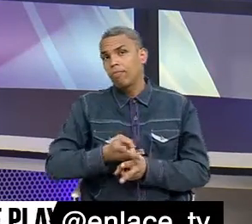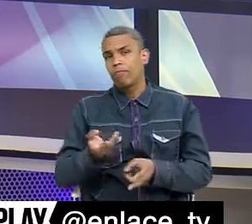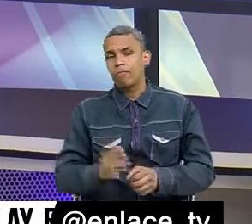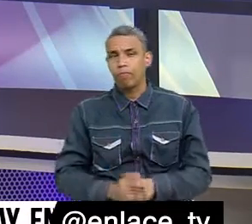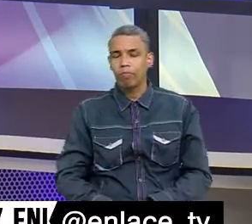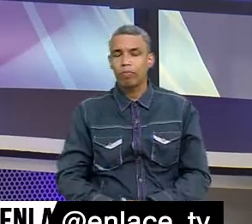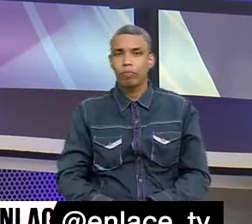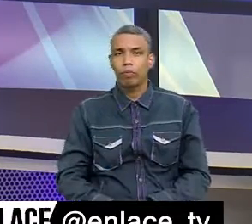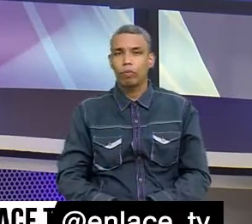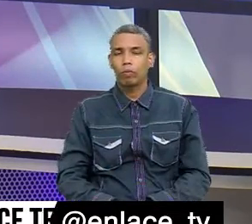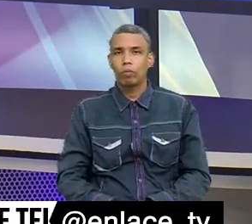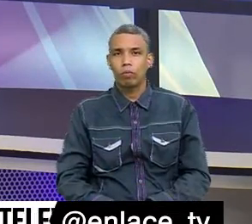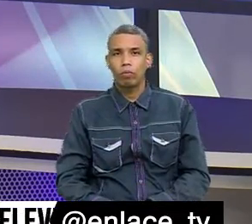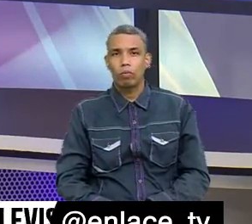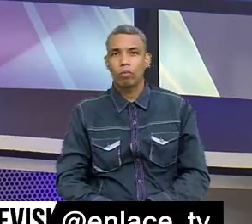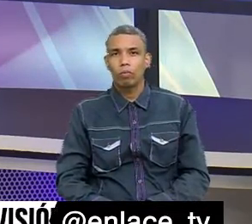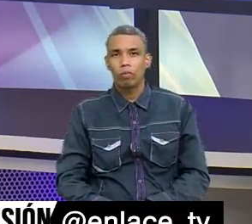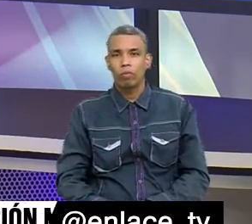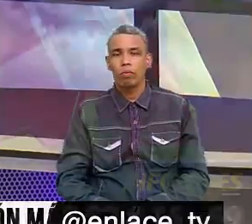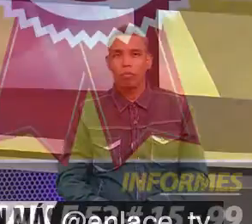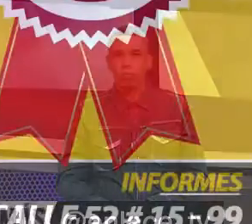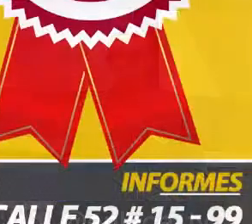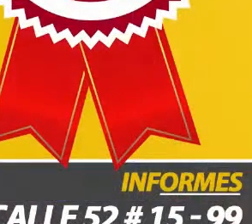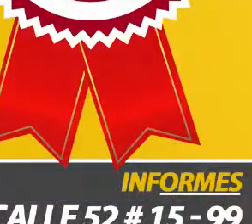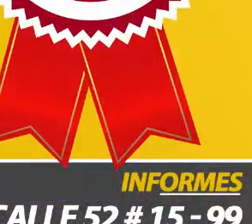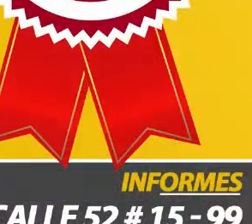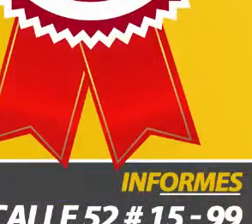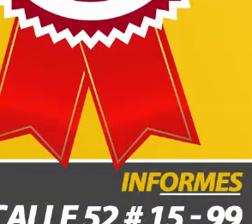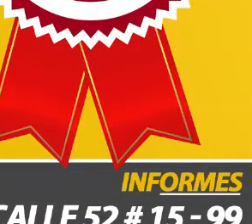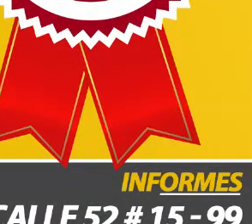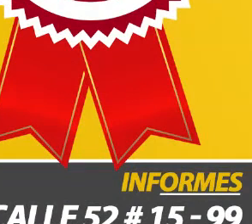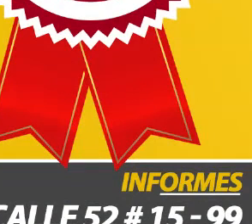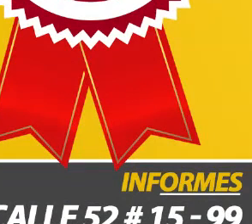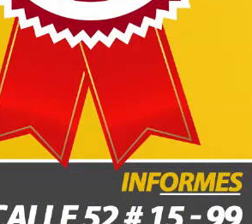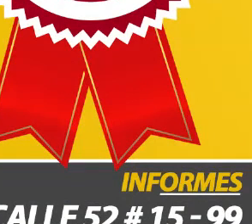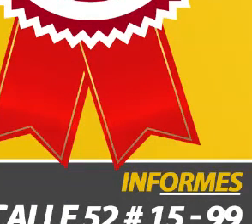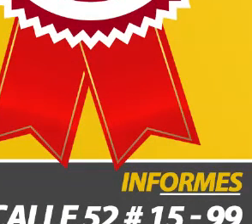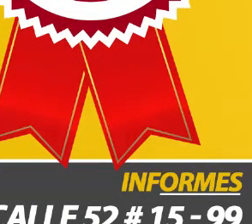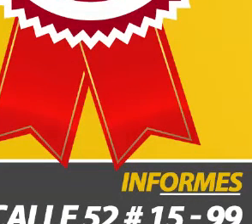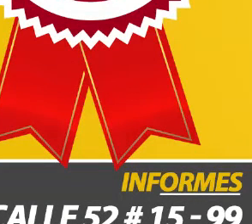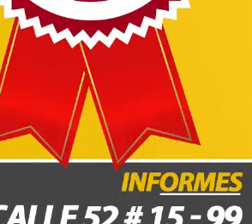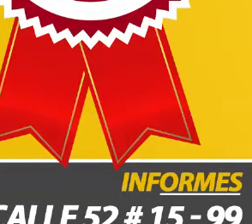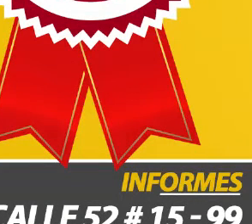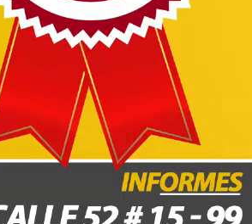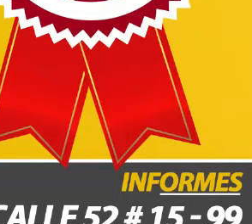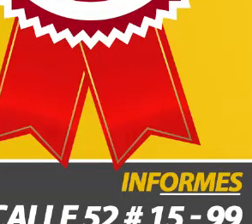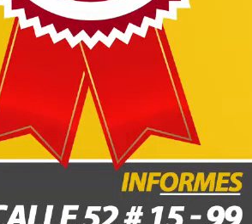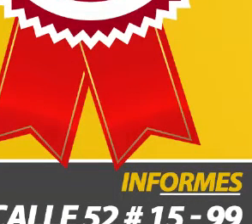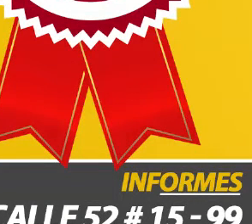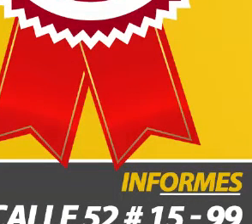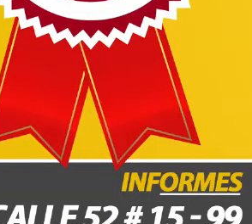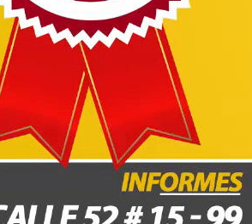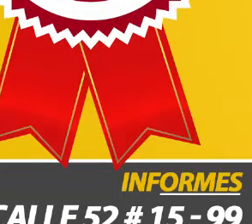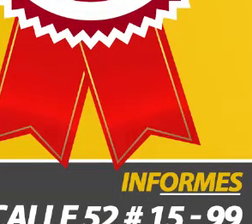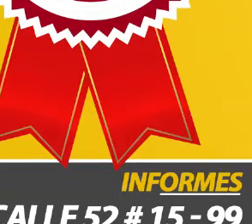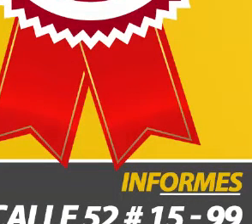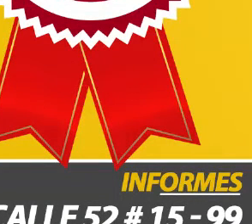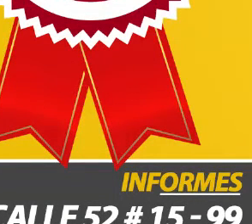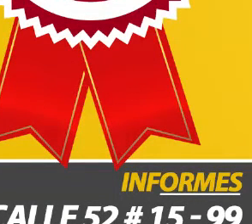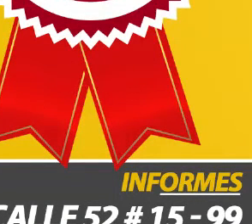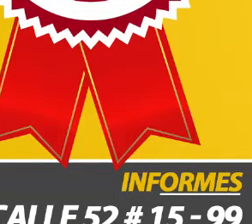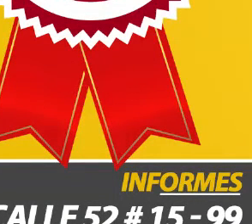Estudia en el Instituto Nacional del Petróleo, INAP, nuevos programas en logística portuaria, logística para distribución de mercancías y